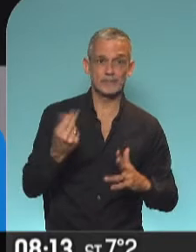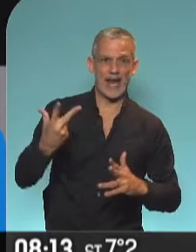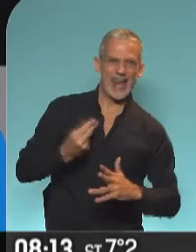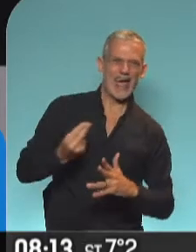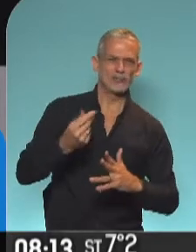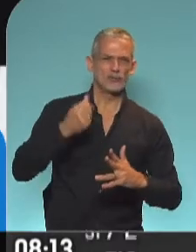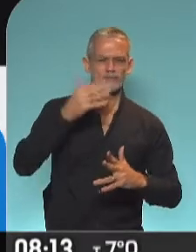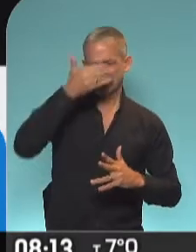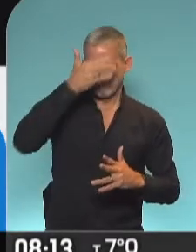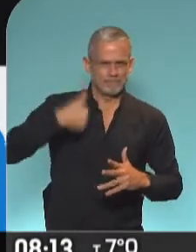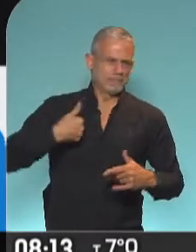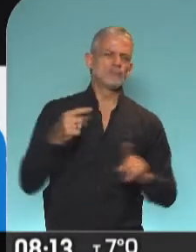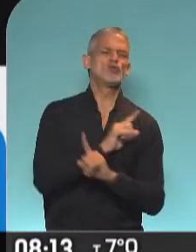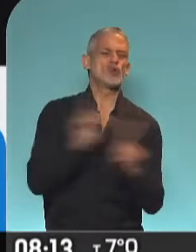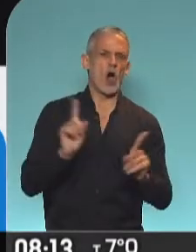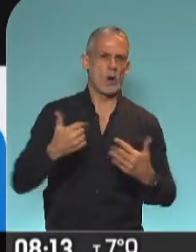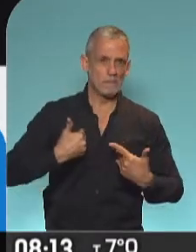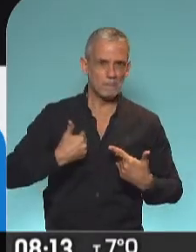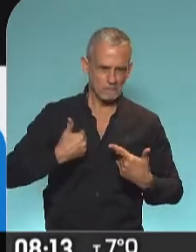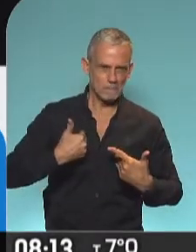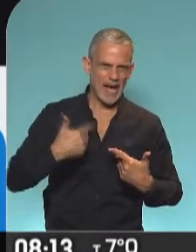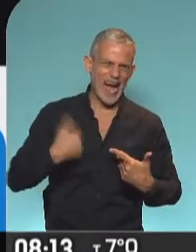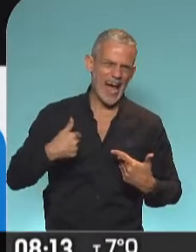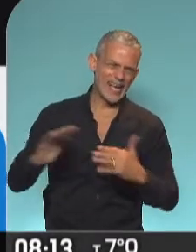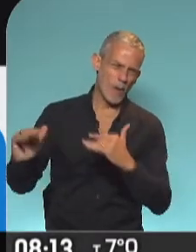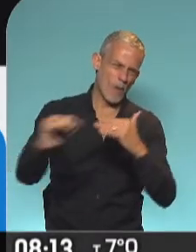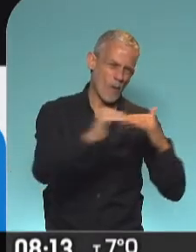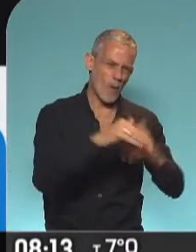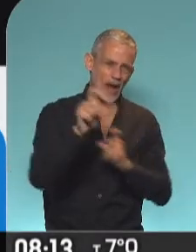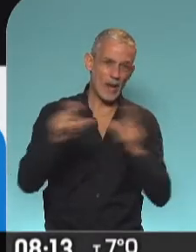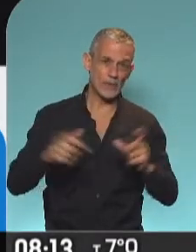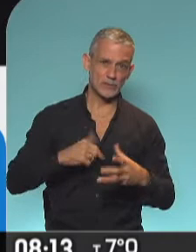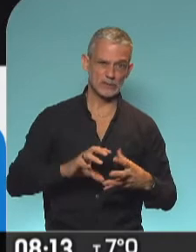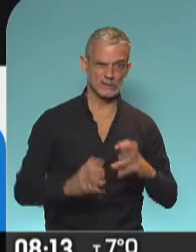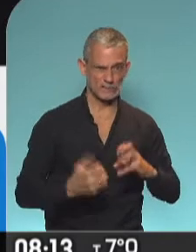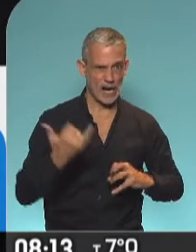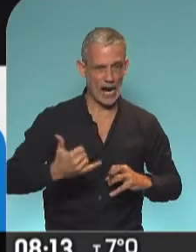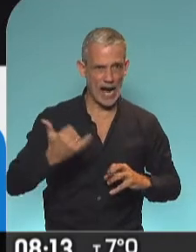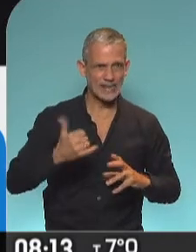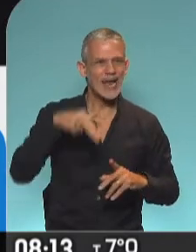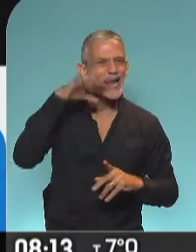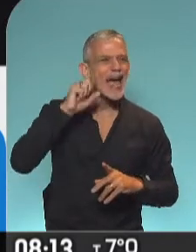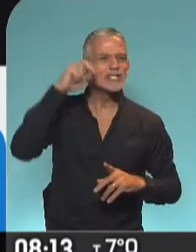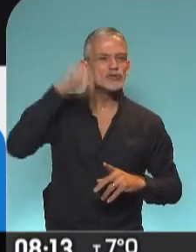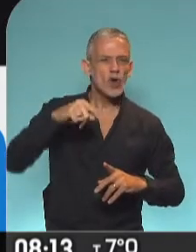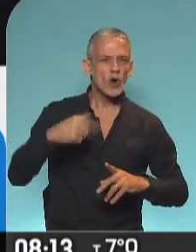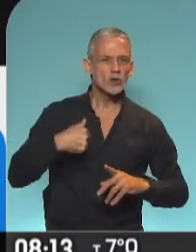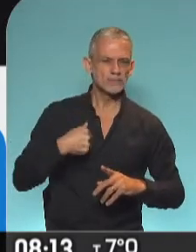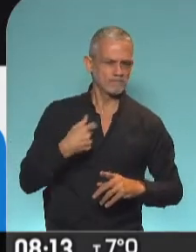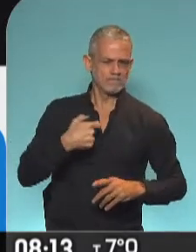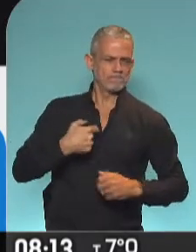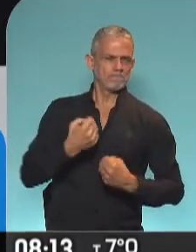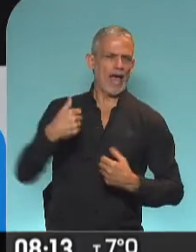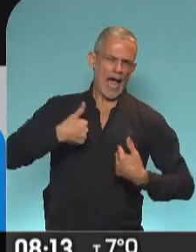muy adaptativa, muy común, pero muy dañina. Y que no se tomó en cuenta ese elemento de negación a la hora de la